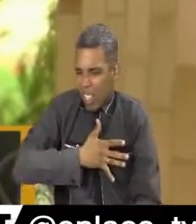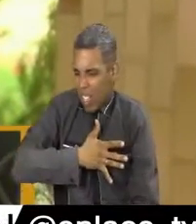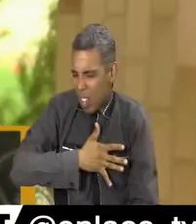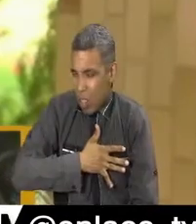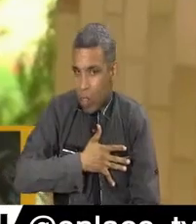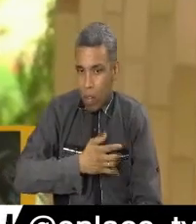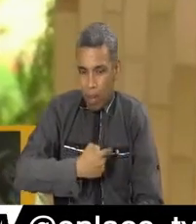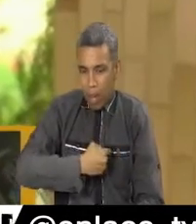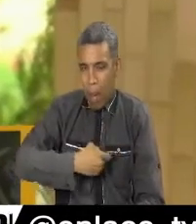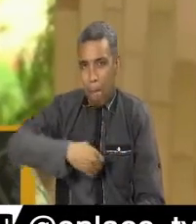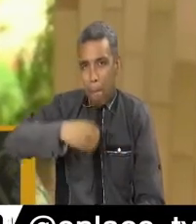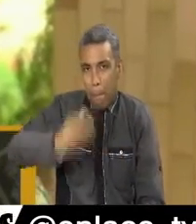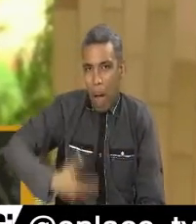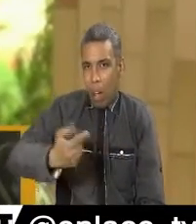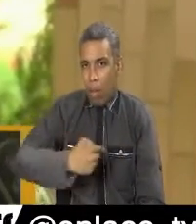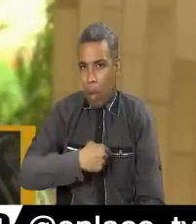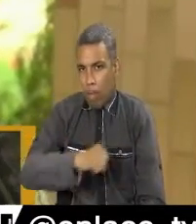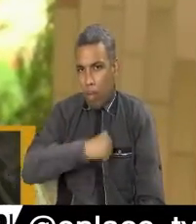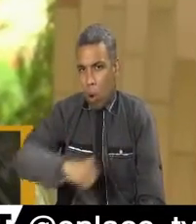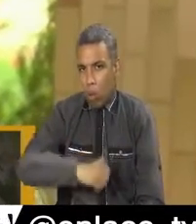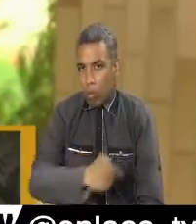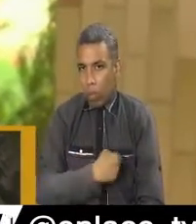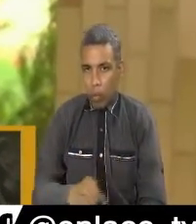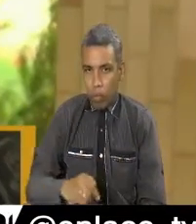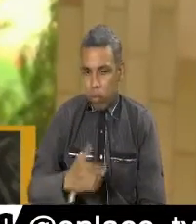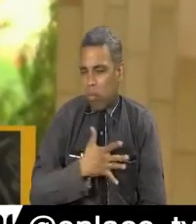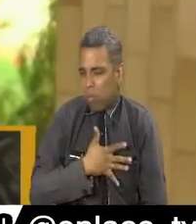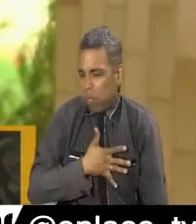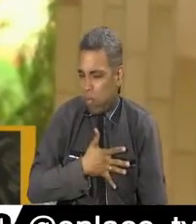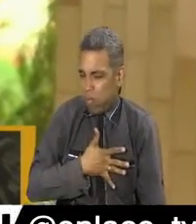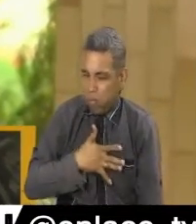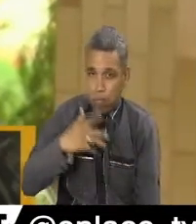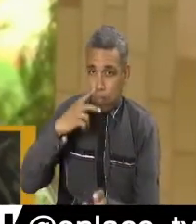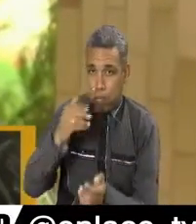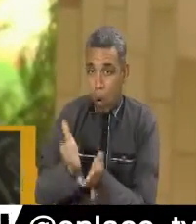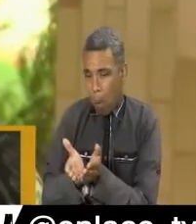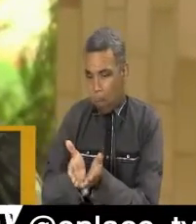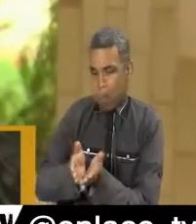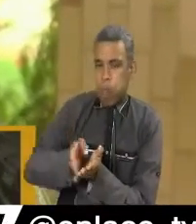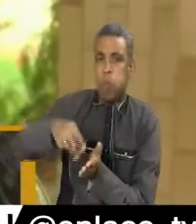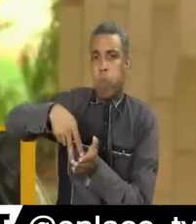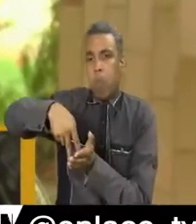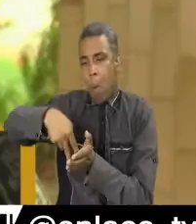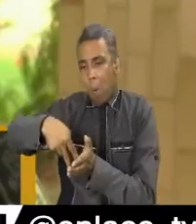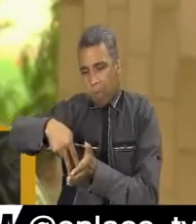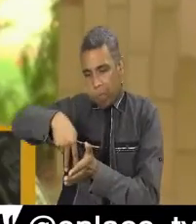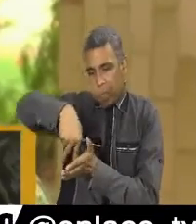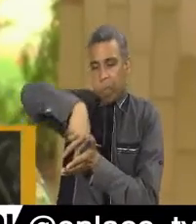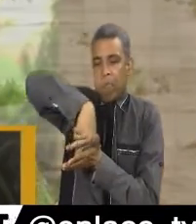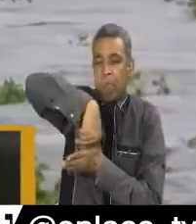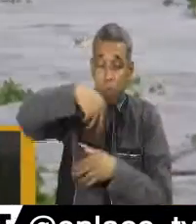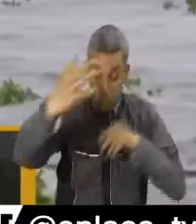nos dicen los pescadores que se encontraban con esta persona y que le provocó la caída hacia aguas del río Magdalena. Las